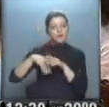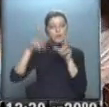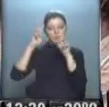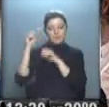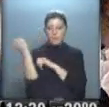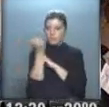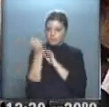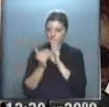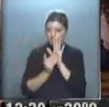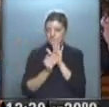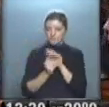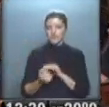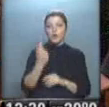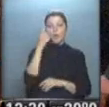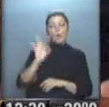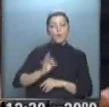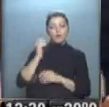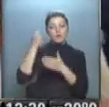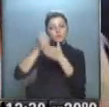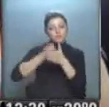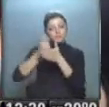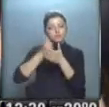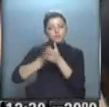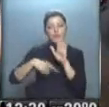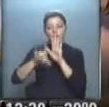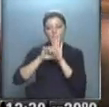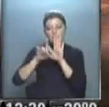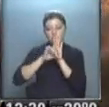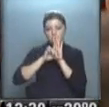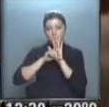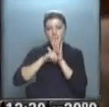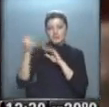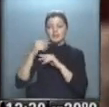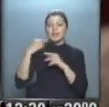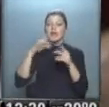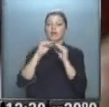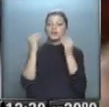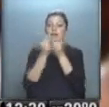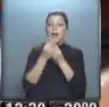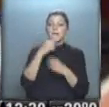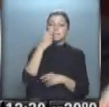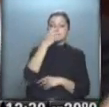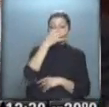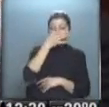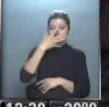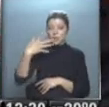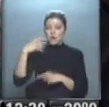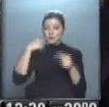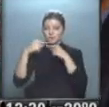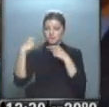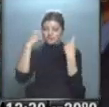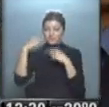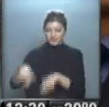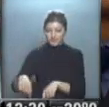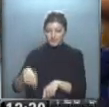fue discutida durante más de un año en 24 audiencias públicas a lo largo y ancho del país,